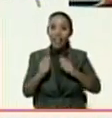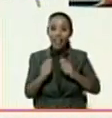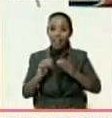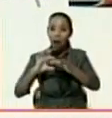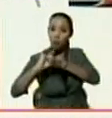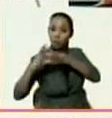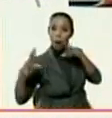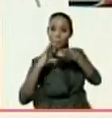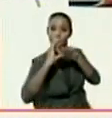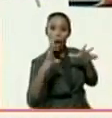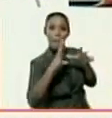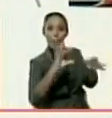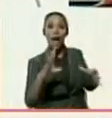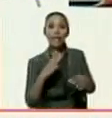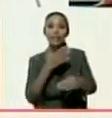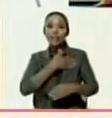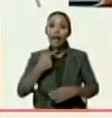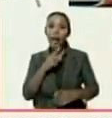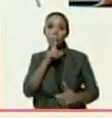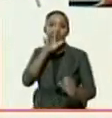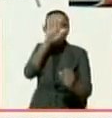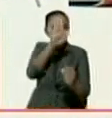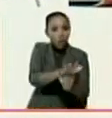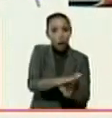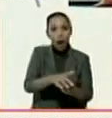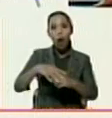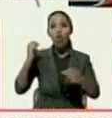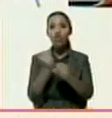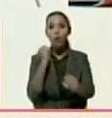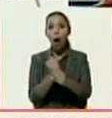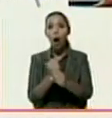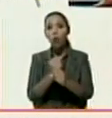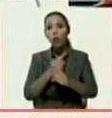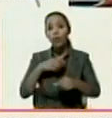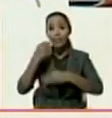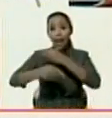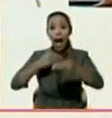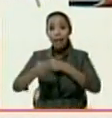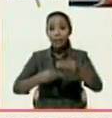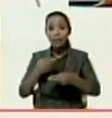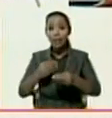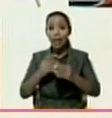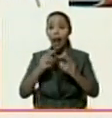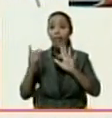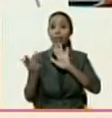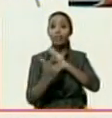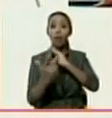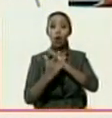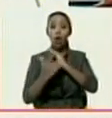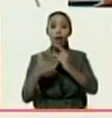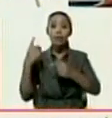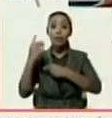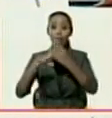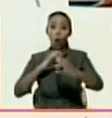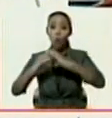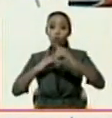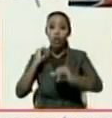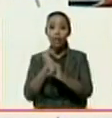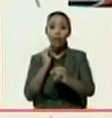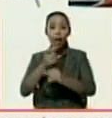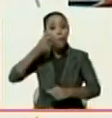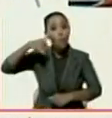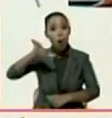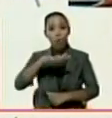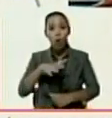intenta silenciarnos, que intenta afectar las operaciones y la plataforma tecnológica de comunicación y de internet del pueblo.